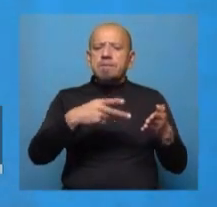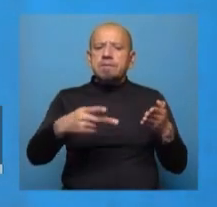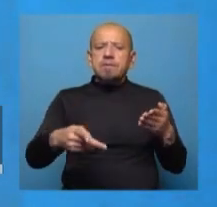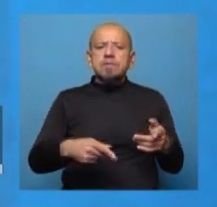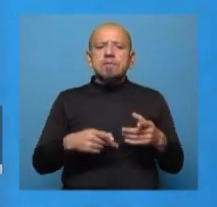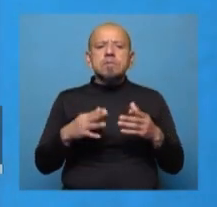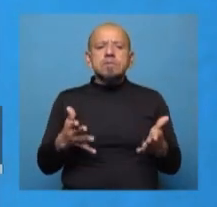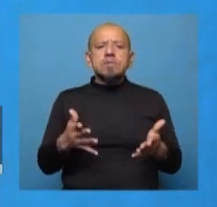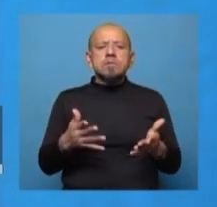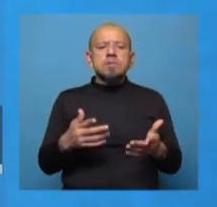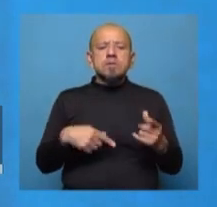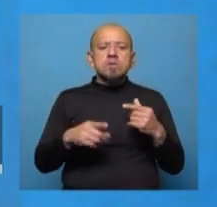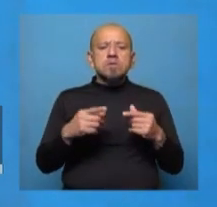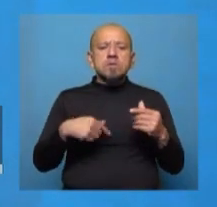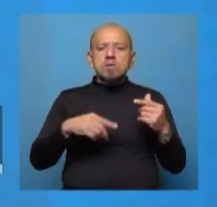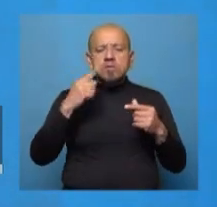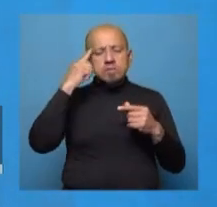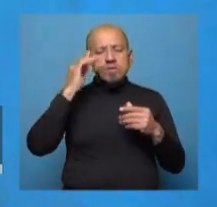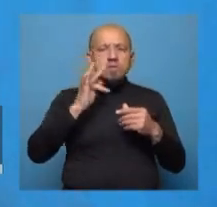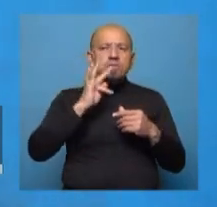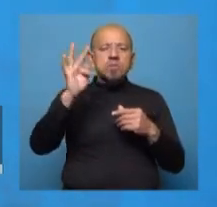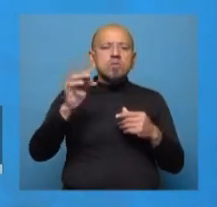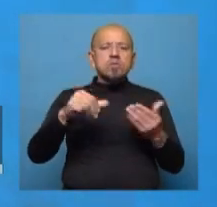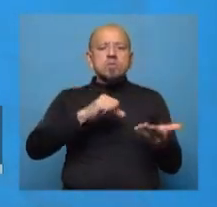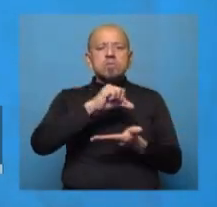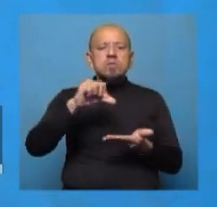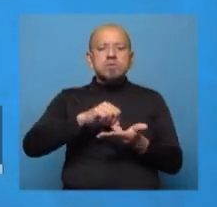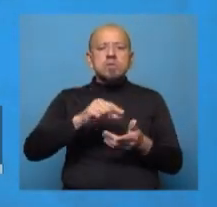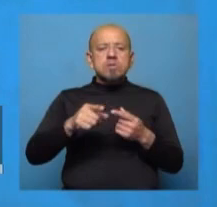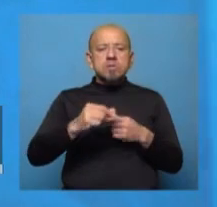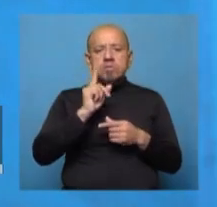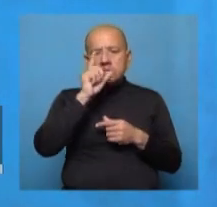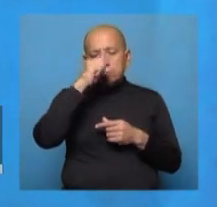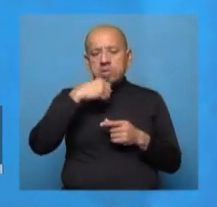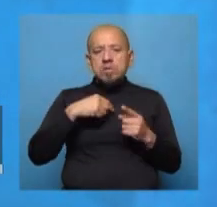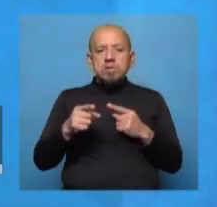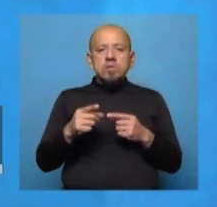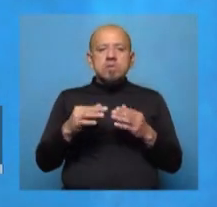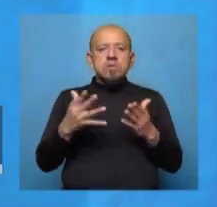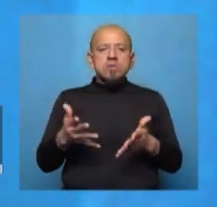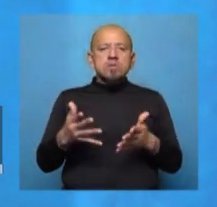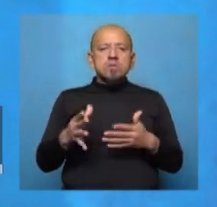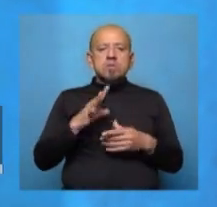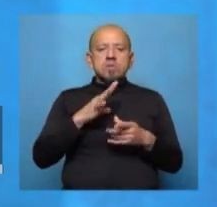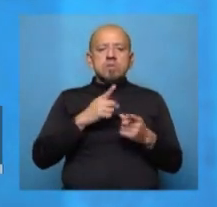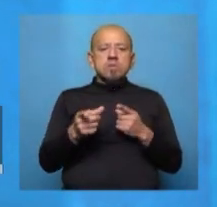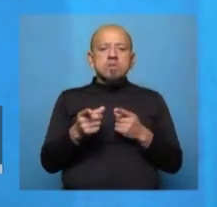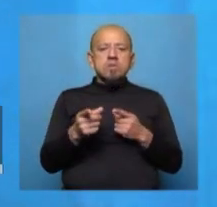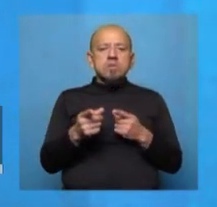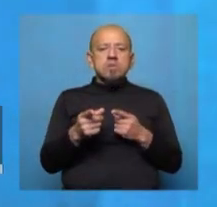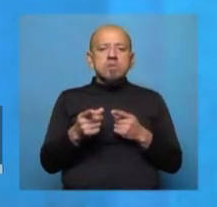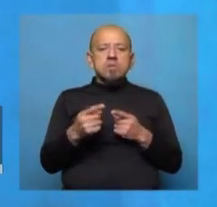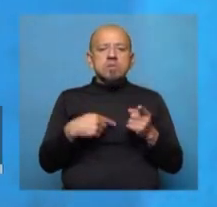planificación de proyección del país y de la ciudad de Montevideo donde Seguramente se dispute y se